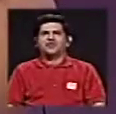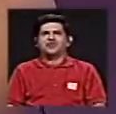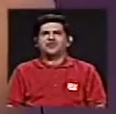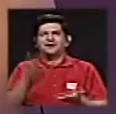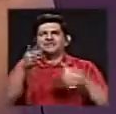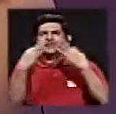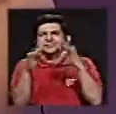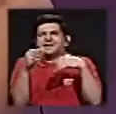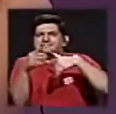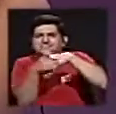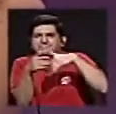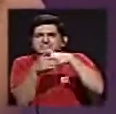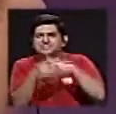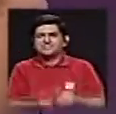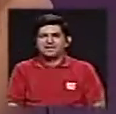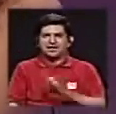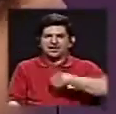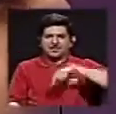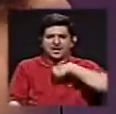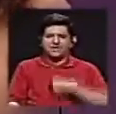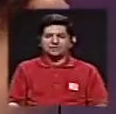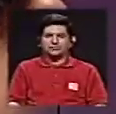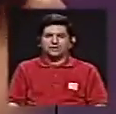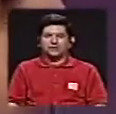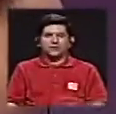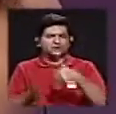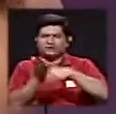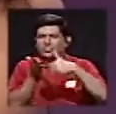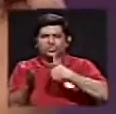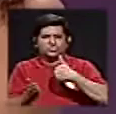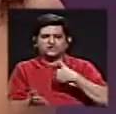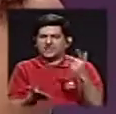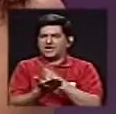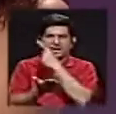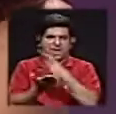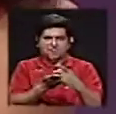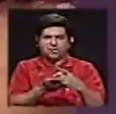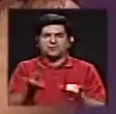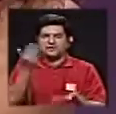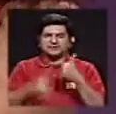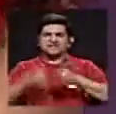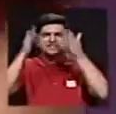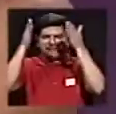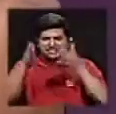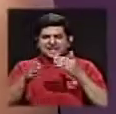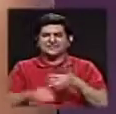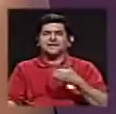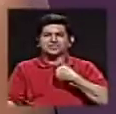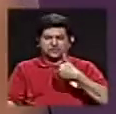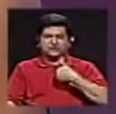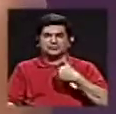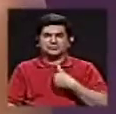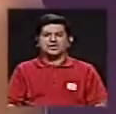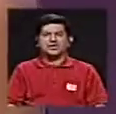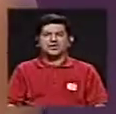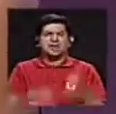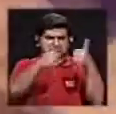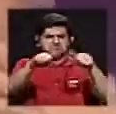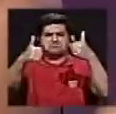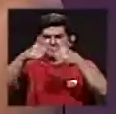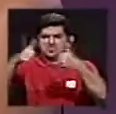que que robarnos votos en provincias en donde haya candidatos que reúnan grandes consensos